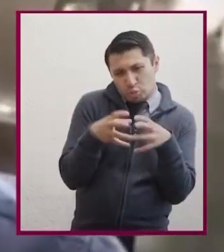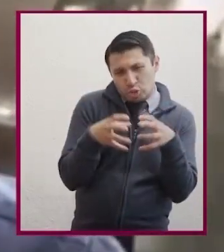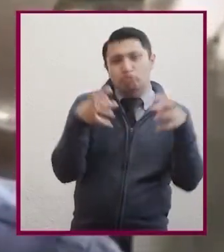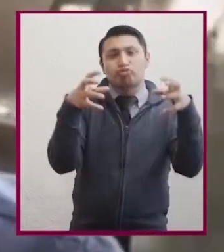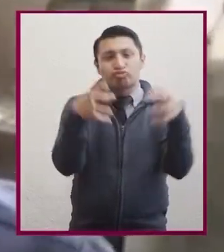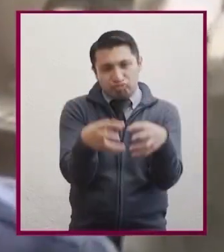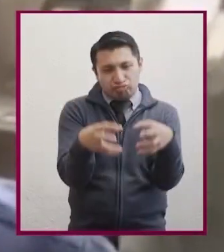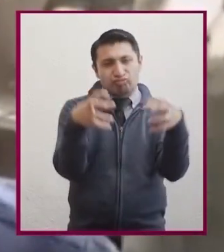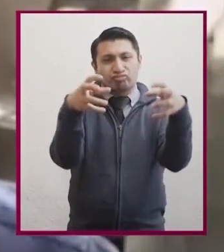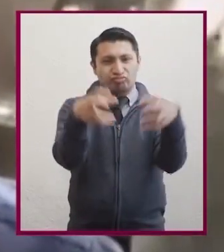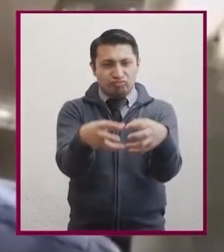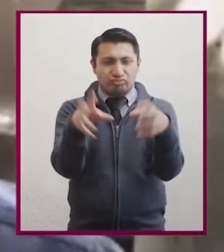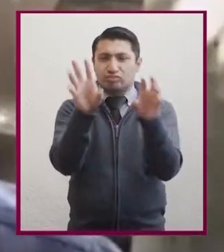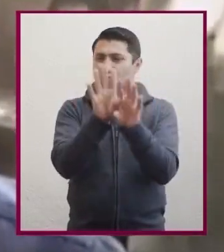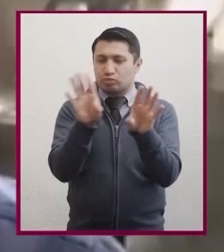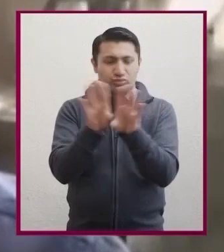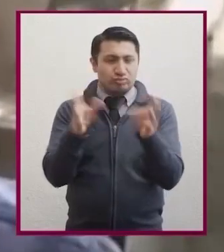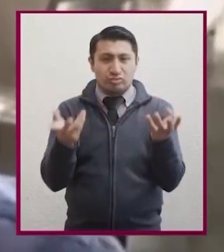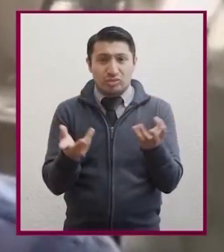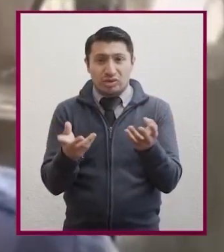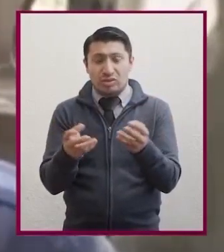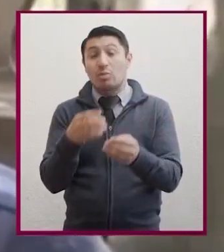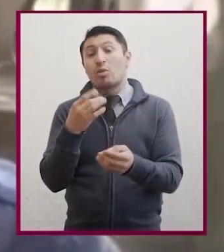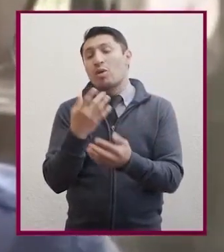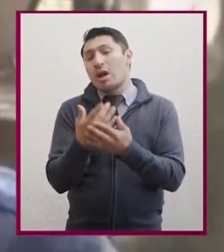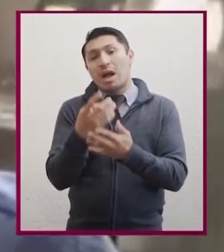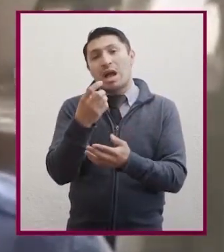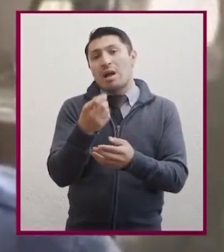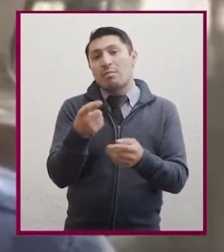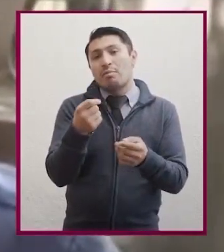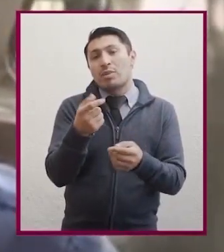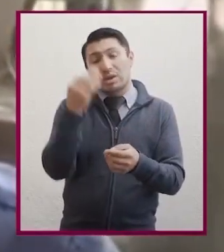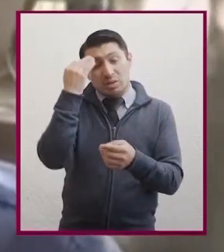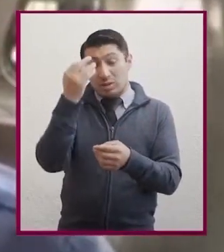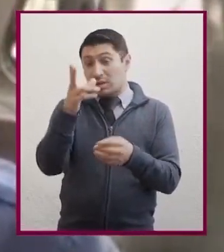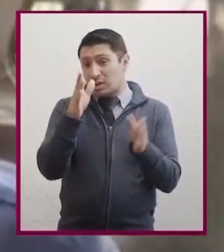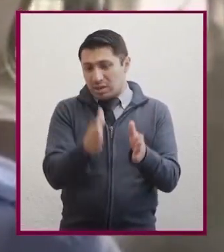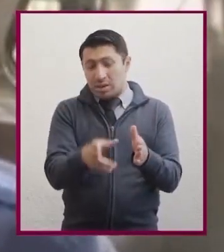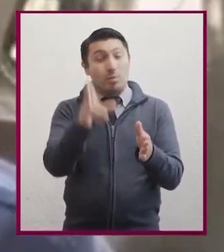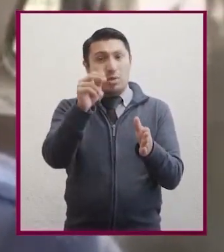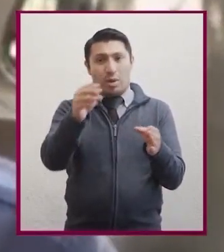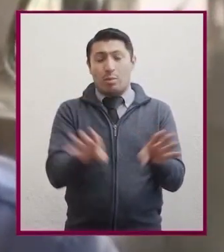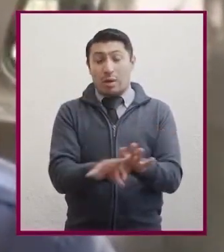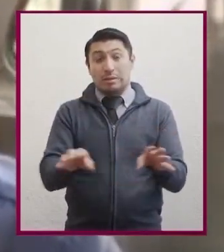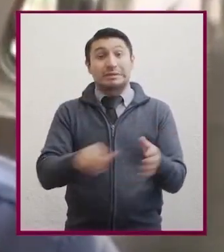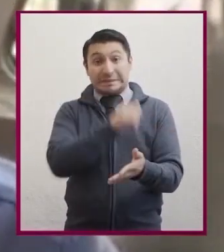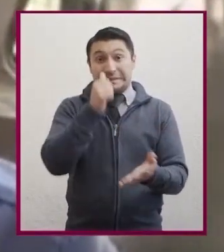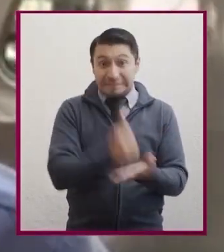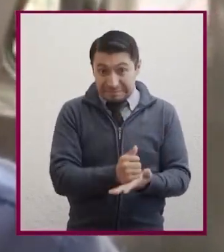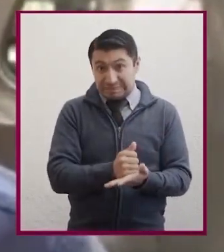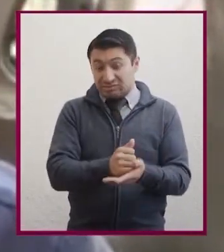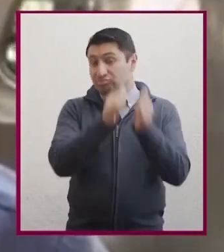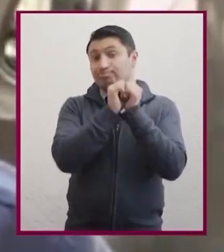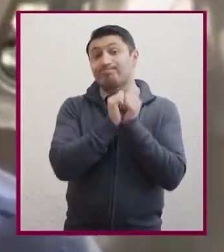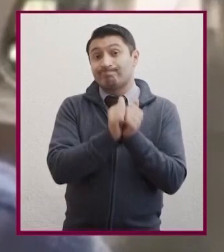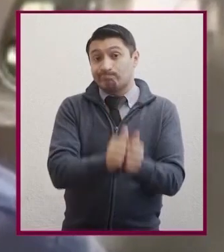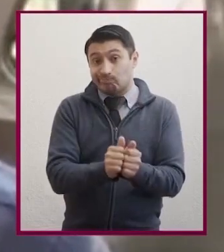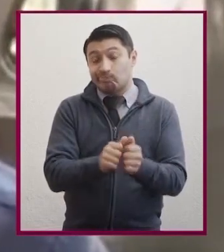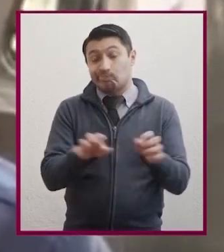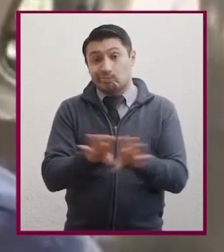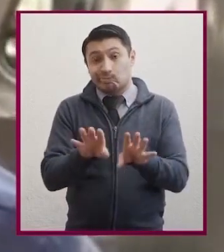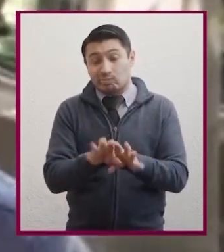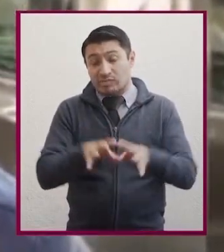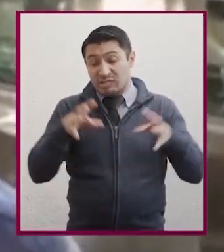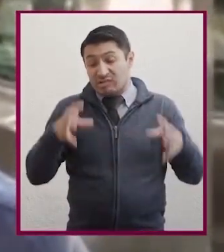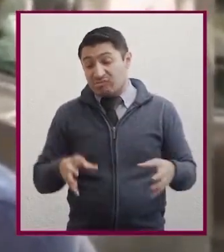son asentamientos provisionales, son realmente ciudades y fragmentos